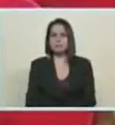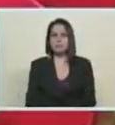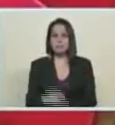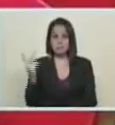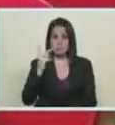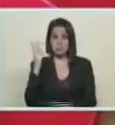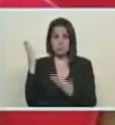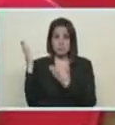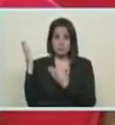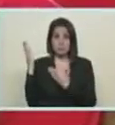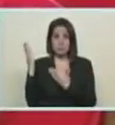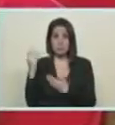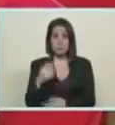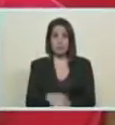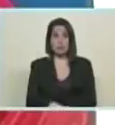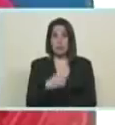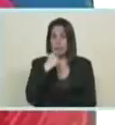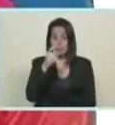además de la corrupción